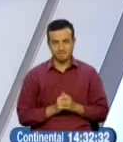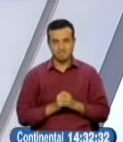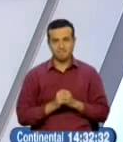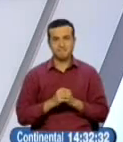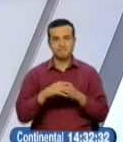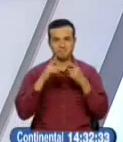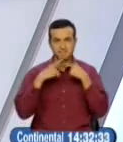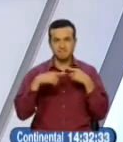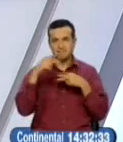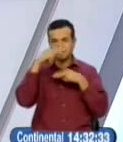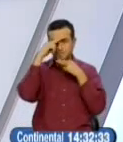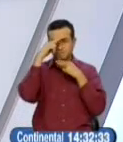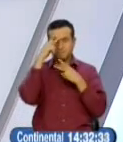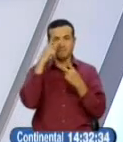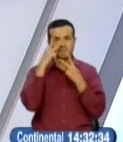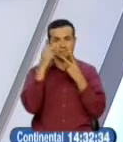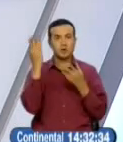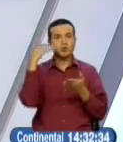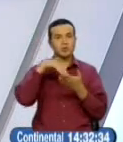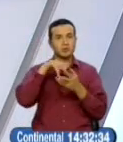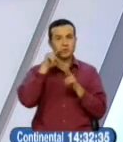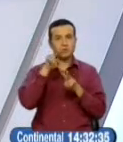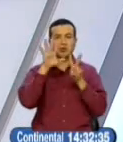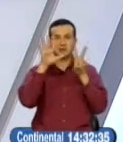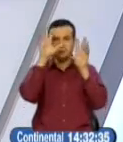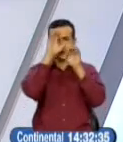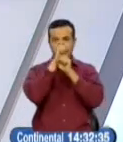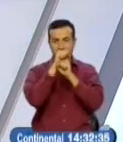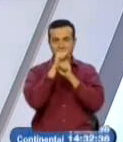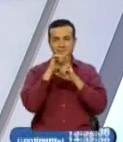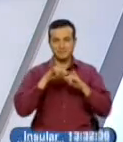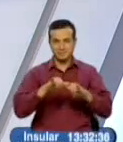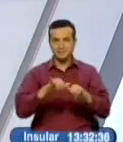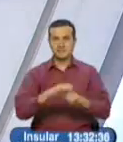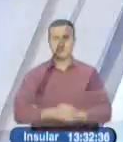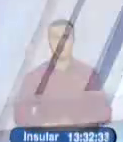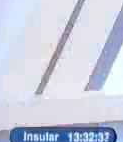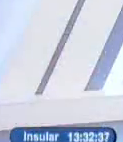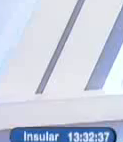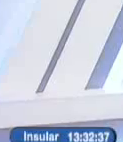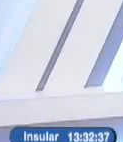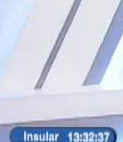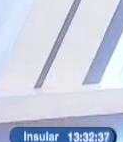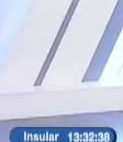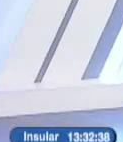durante este servicio informativo. Nos reencontraremos a las 19 horas con más. Suerte.